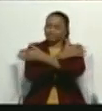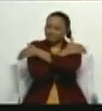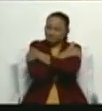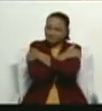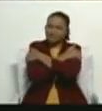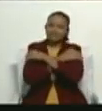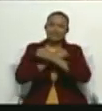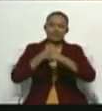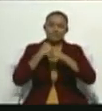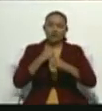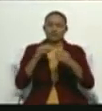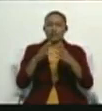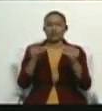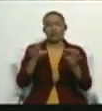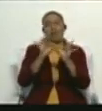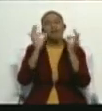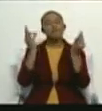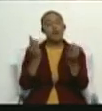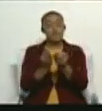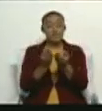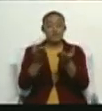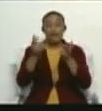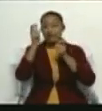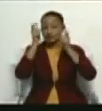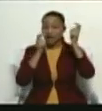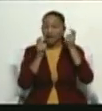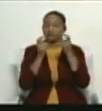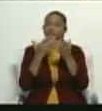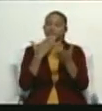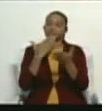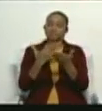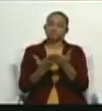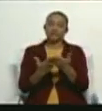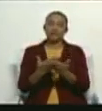Nicolás Maduro. Estábamos conversando, yo estaba en el Zulia ayer,